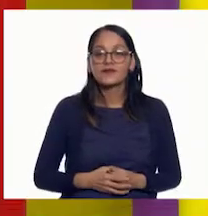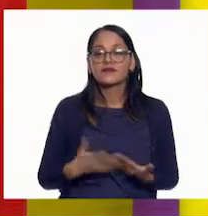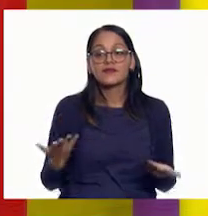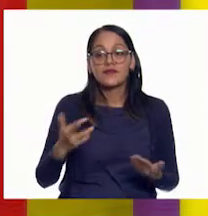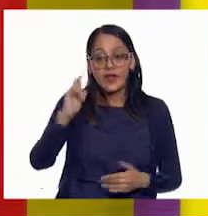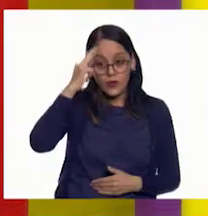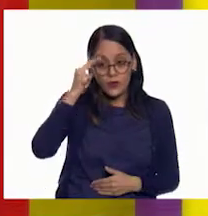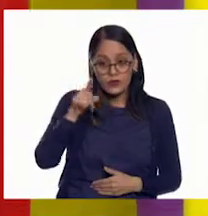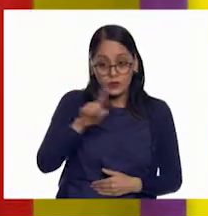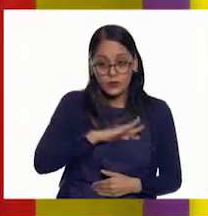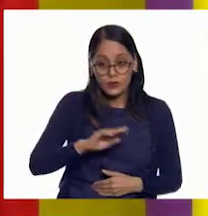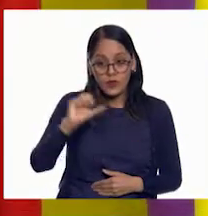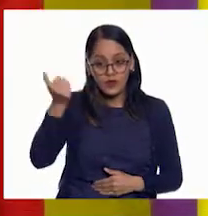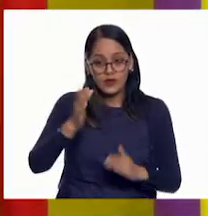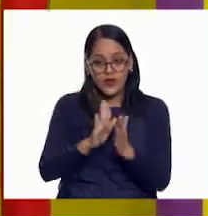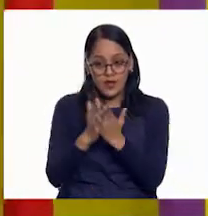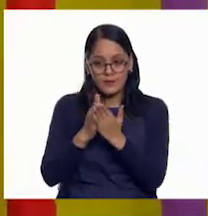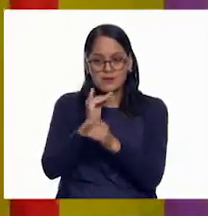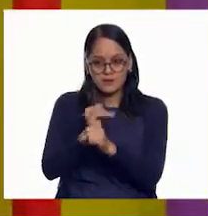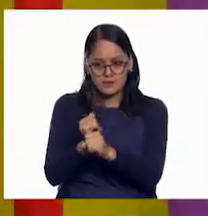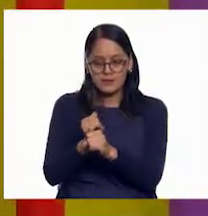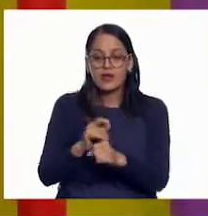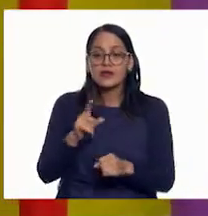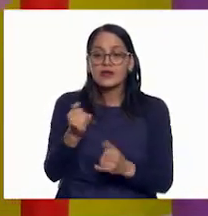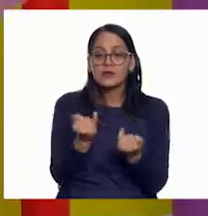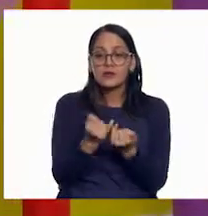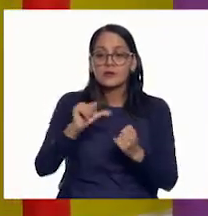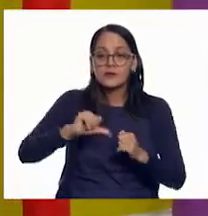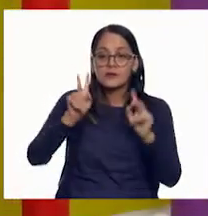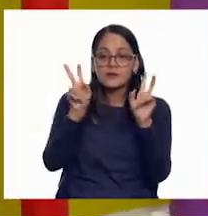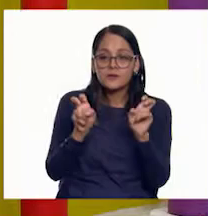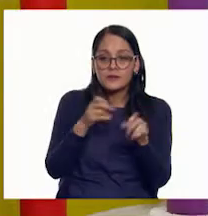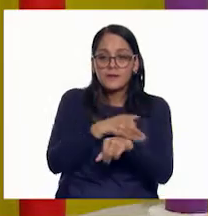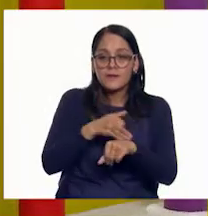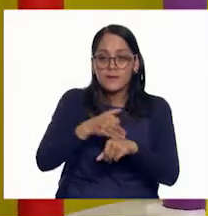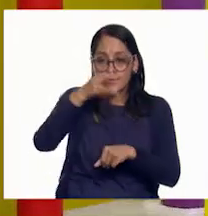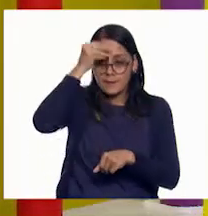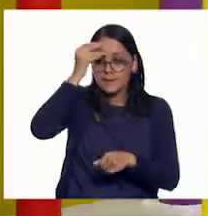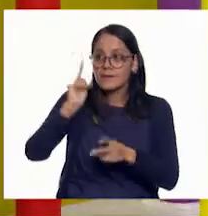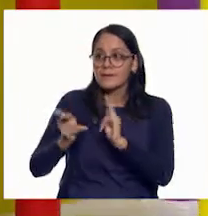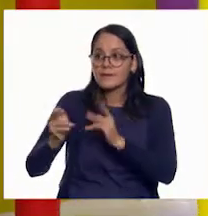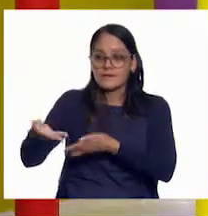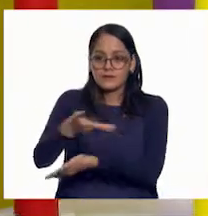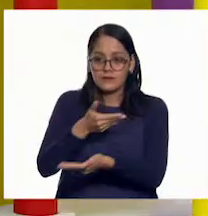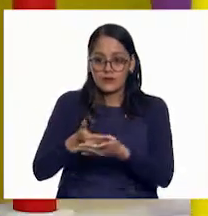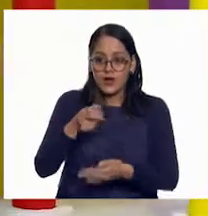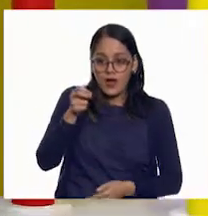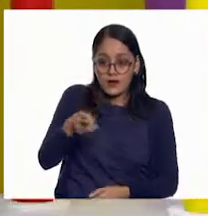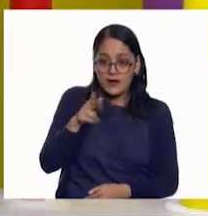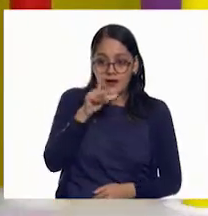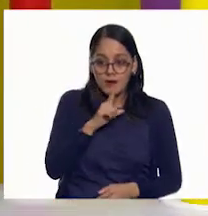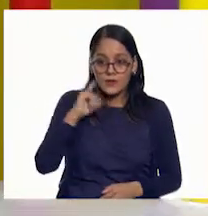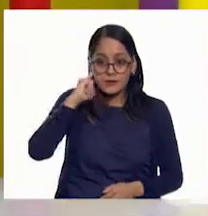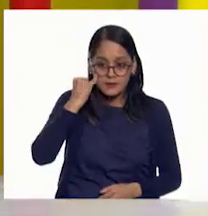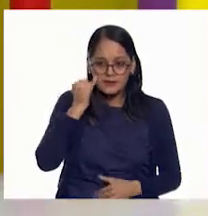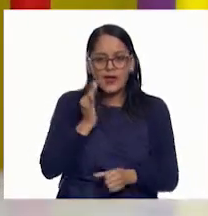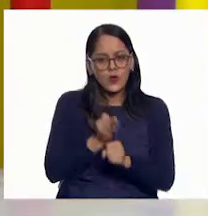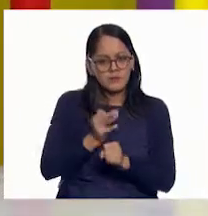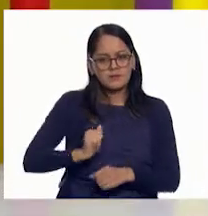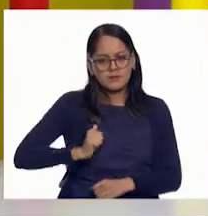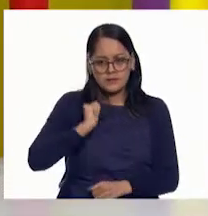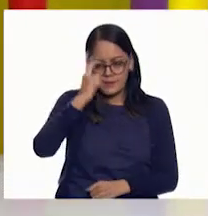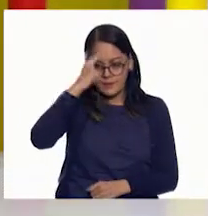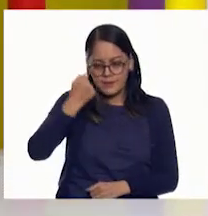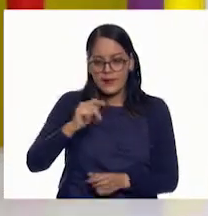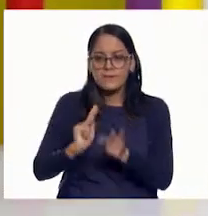te recuerdo que si te es posible, consultes otros libros y comenta el tema de hoy con tu familia. Y si tienes la fortuna de hablar una lengua indígena, aprovecha también este